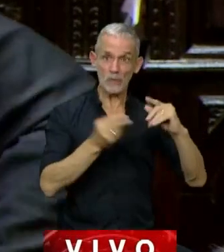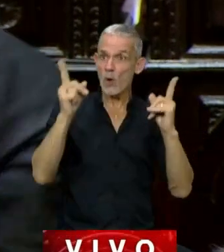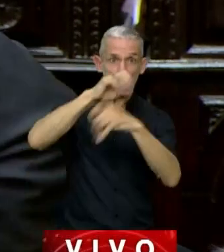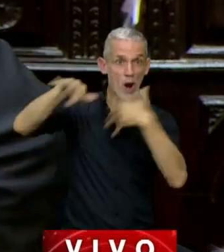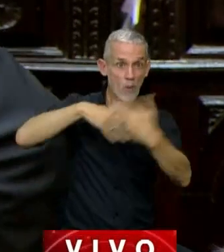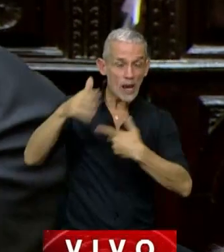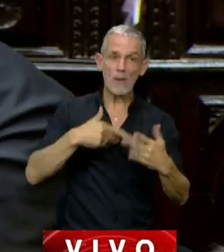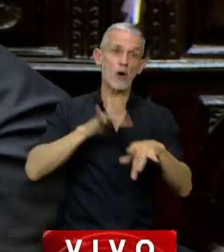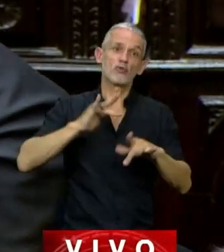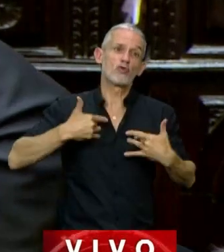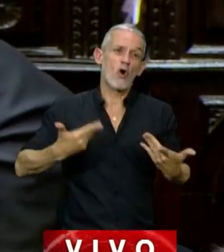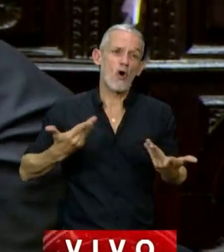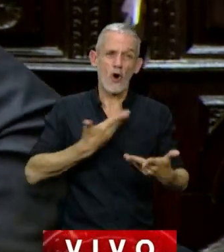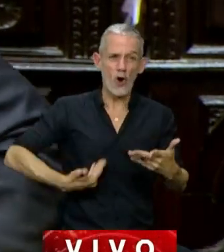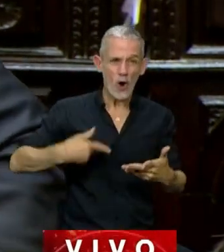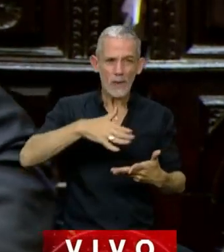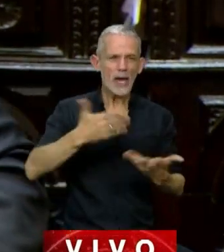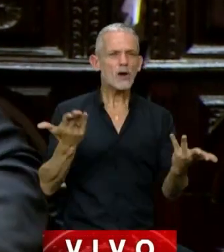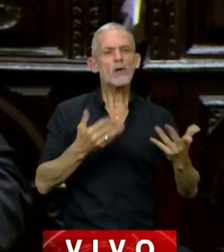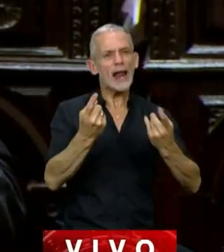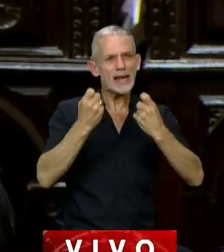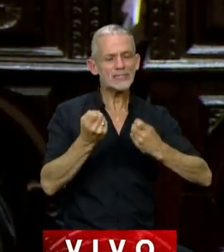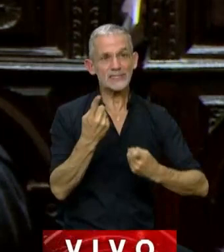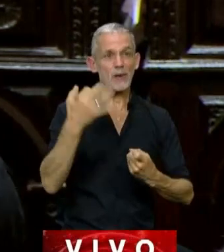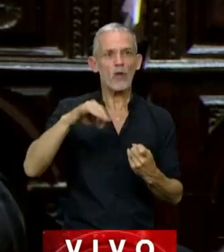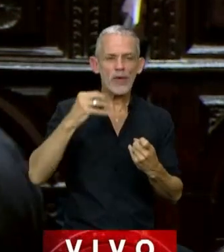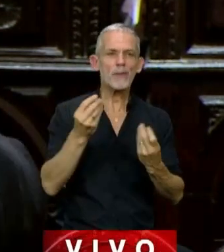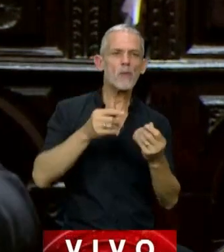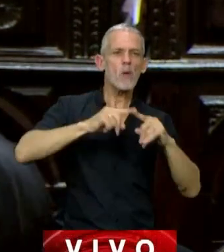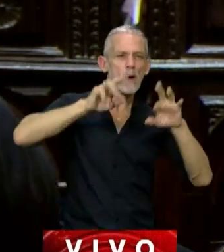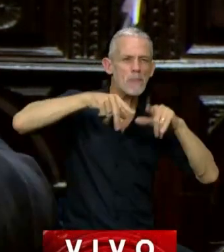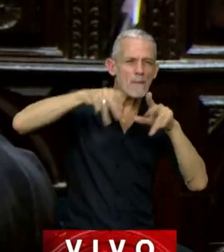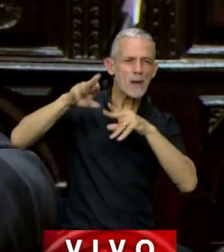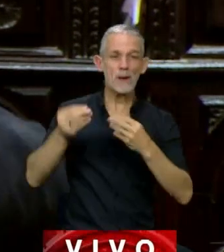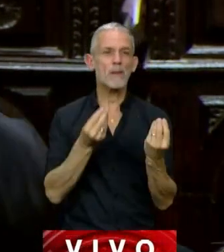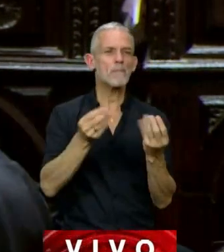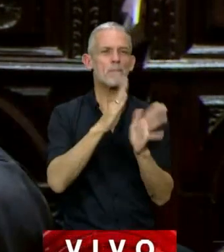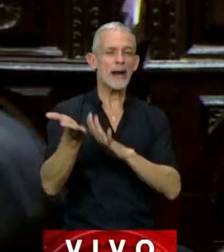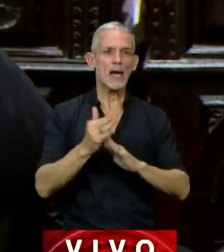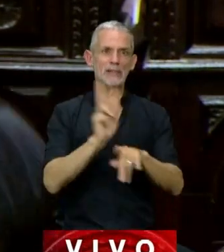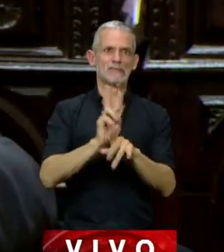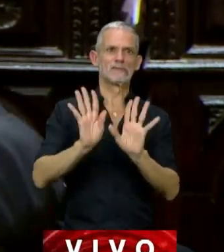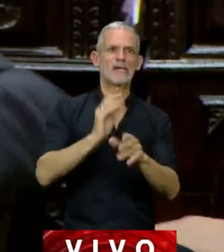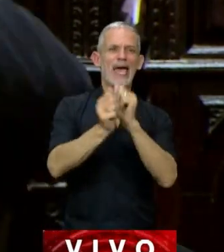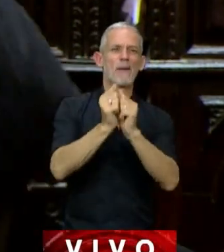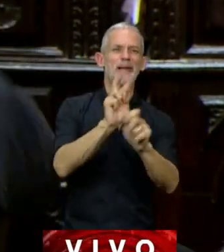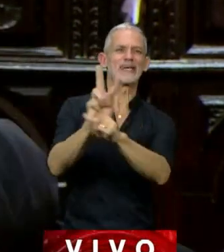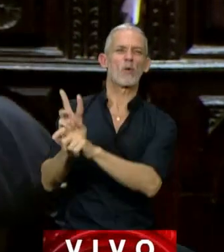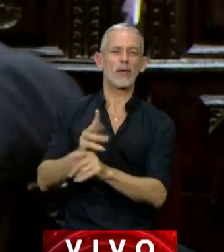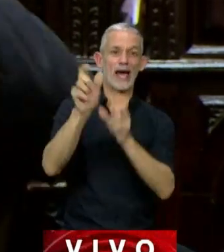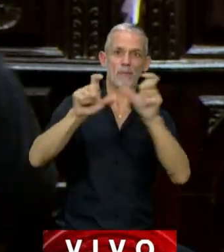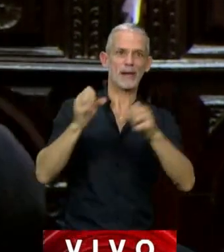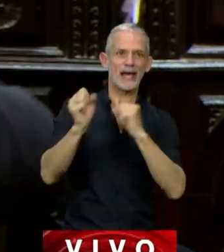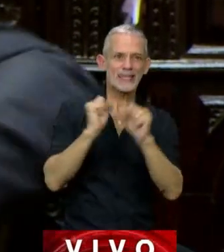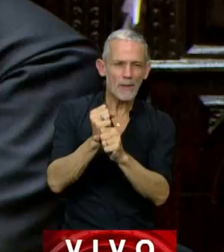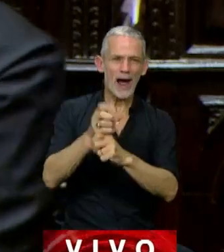recesiva como la que nos tocó gobernar, era imprescindible poner en marcha políticas activas que permitieran proteger a las empresas, a los